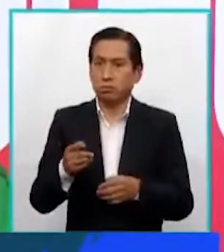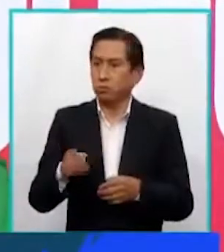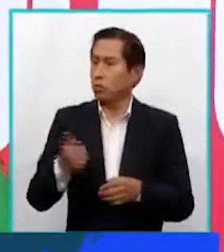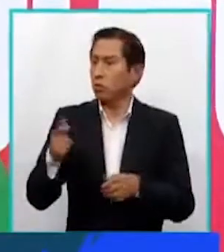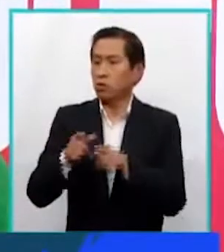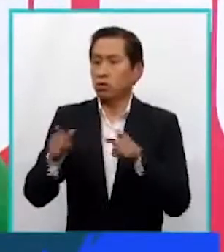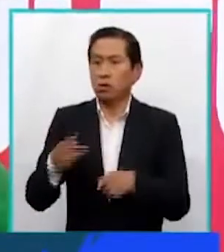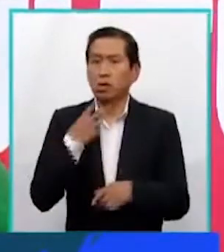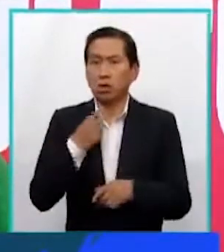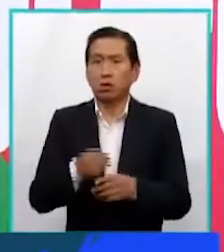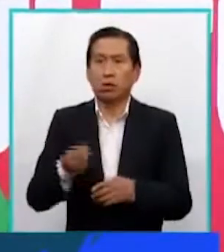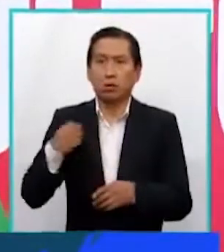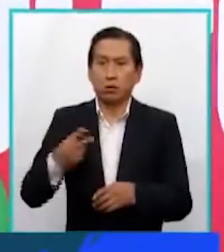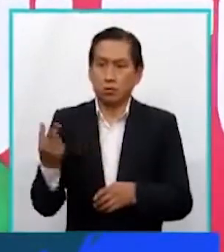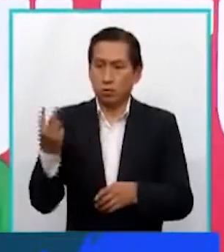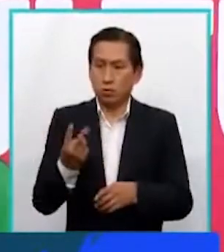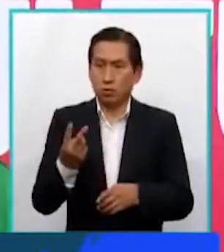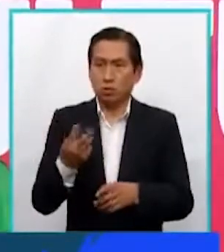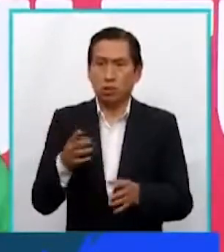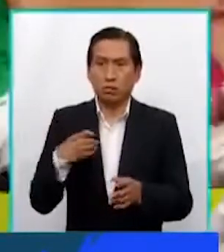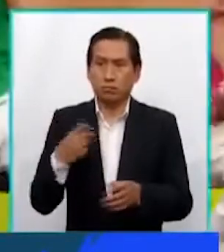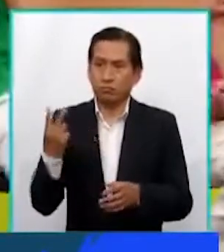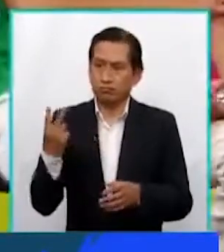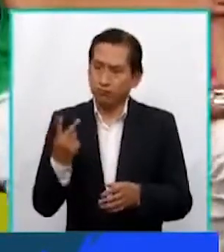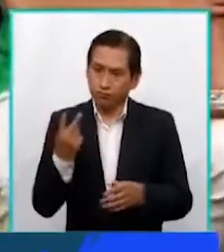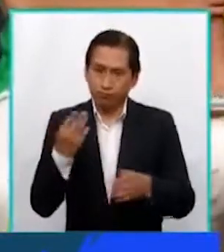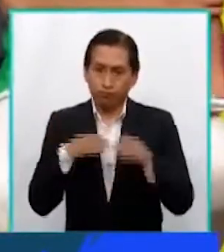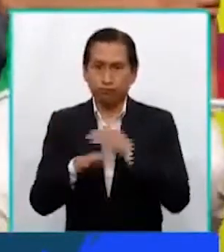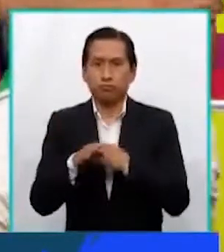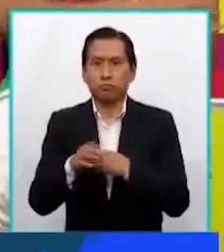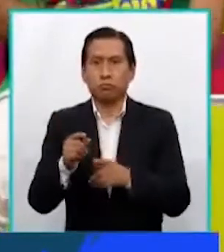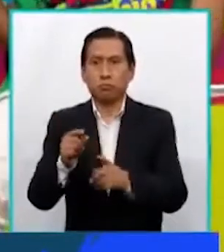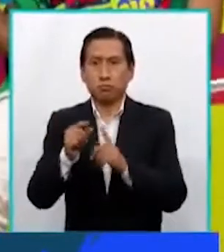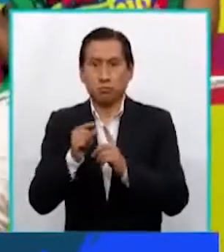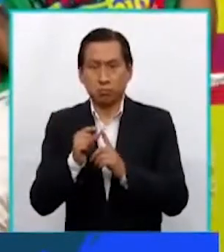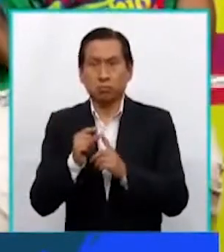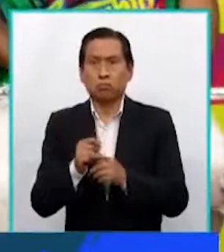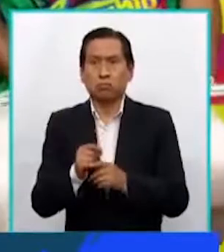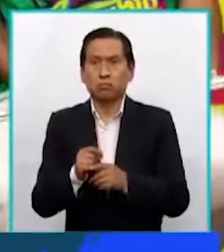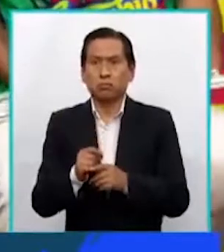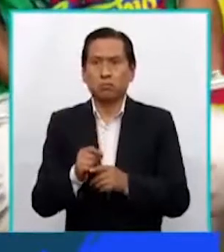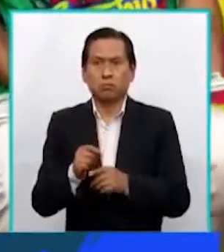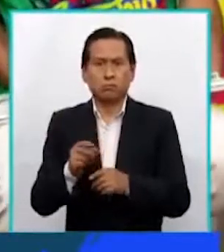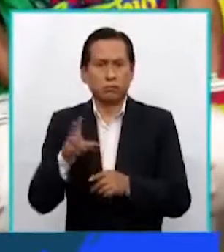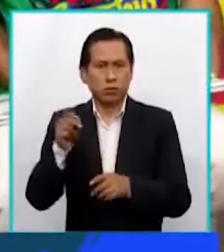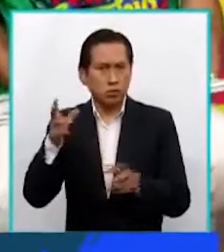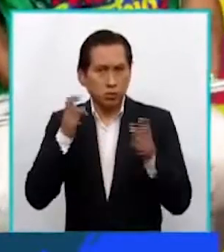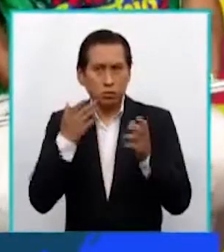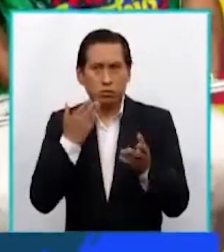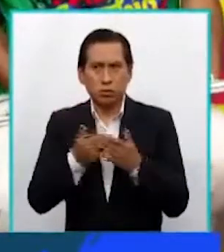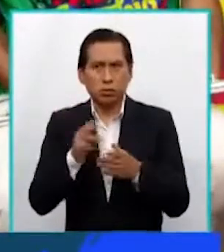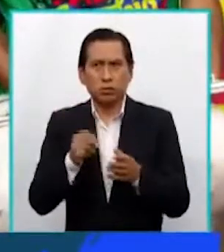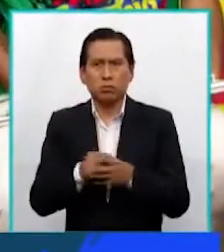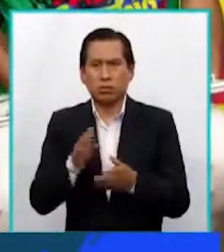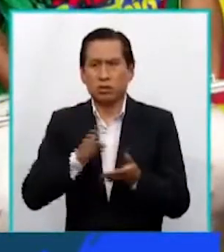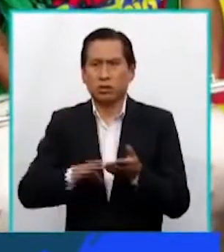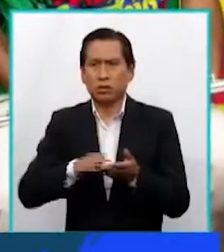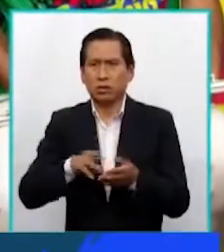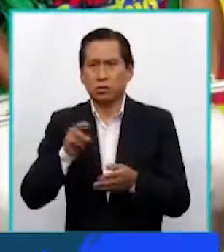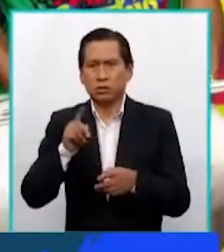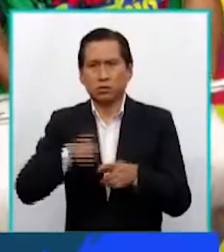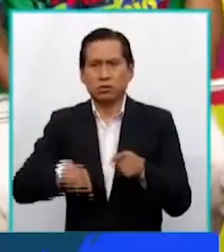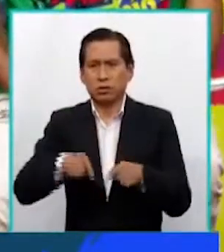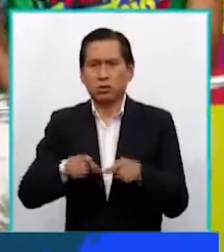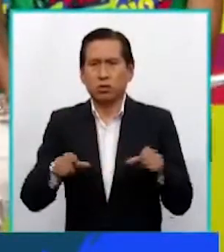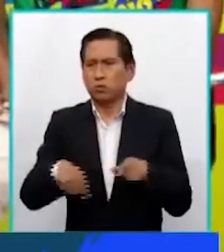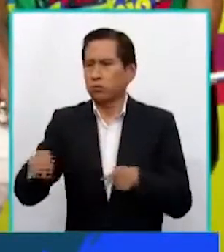otro lado y nosotros dos ya la luchamos, entramos. Y nos dice, no la escucho, no, disculpe, no va a poder